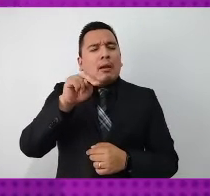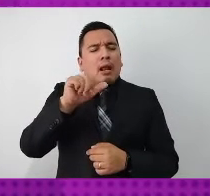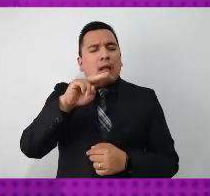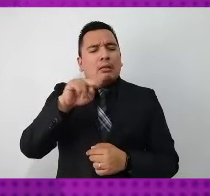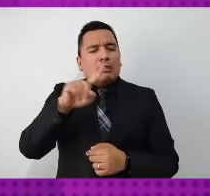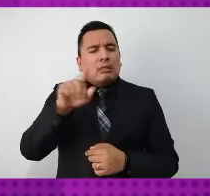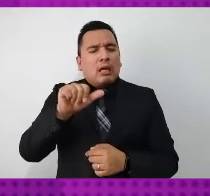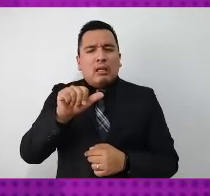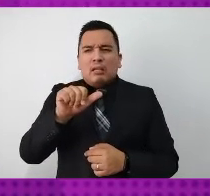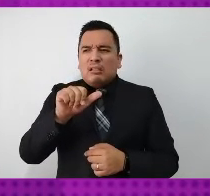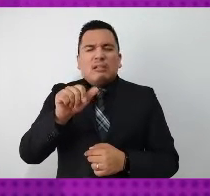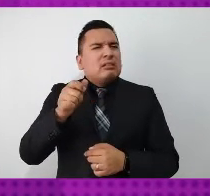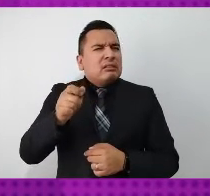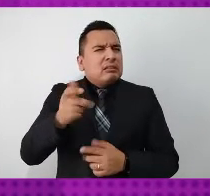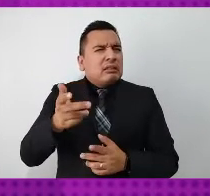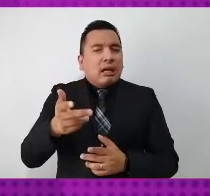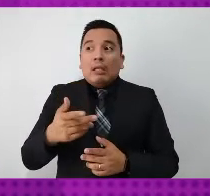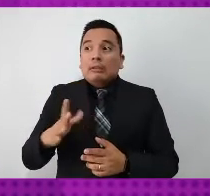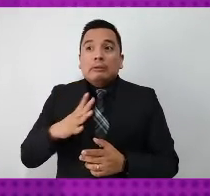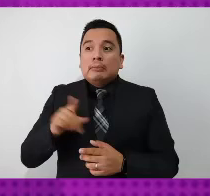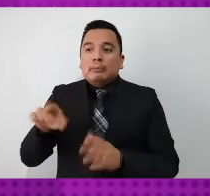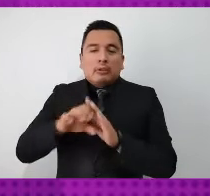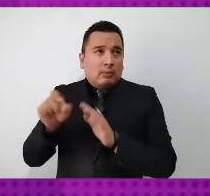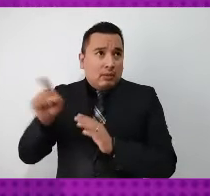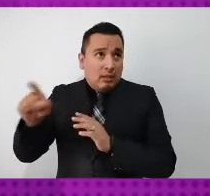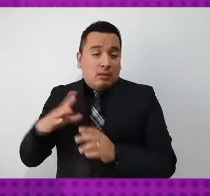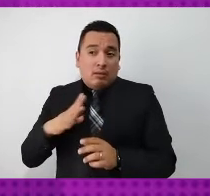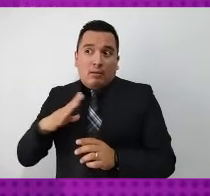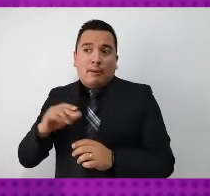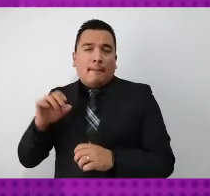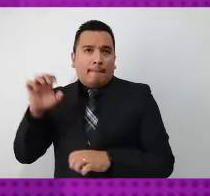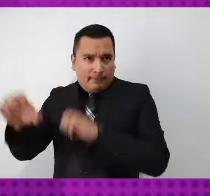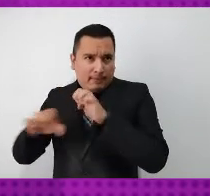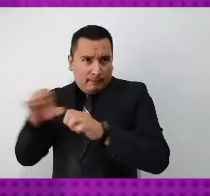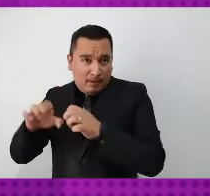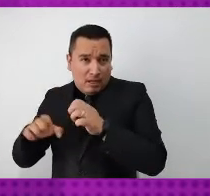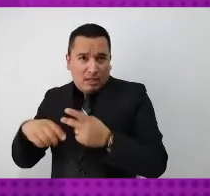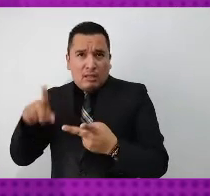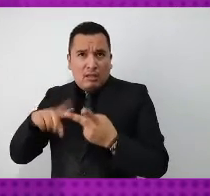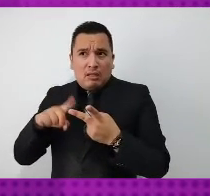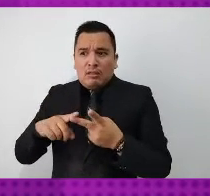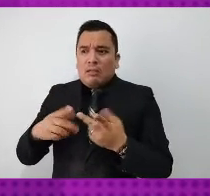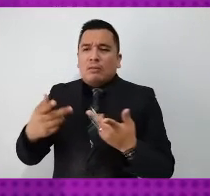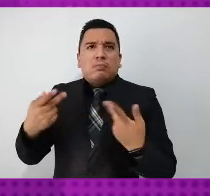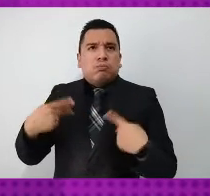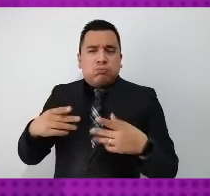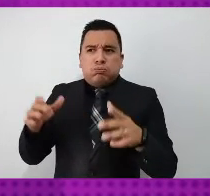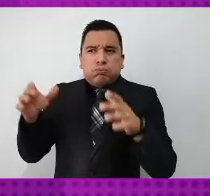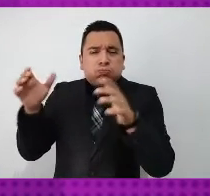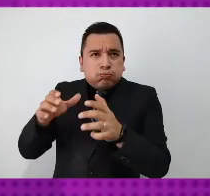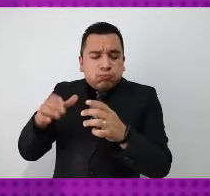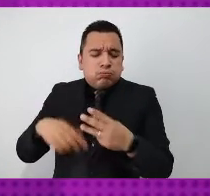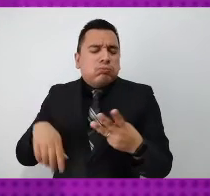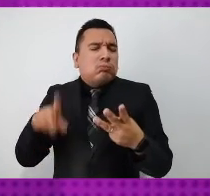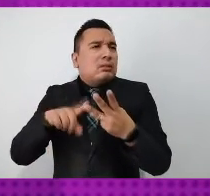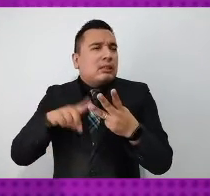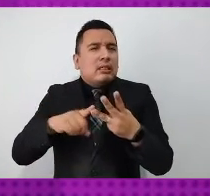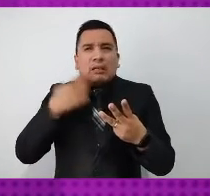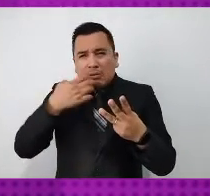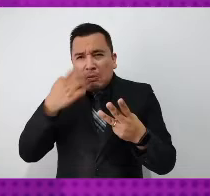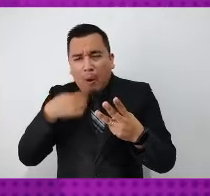empresarios comunidades y vulnerables comunidades educativas instituciones